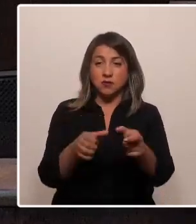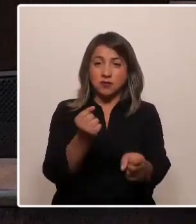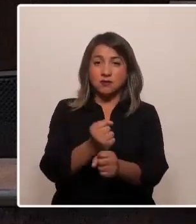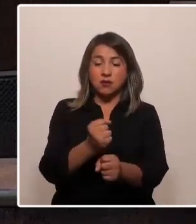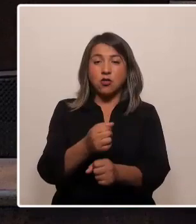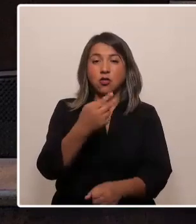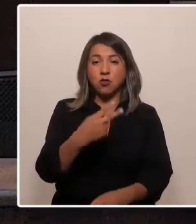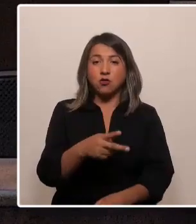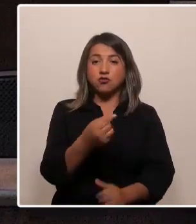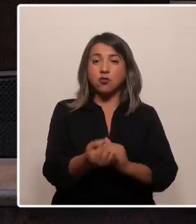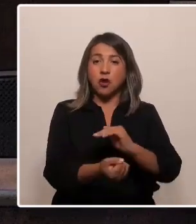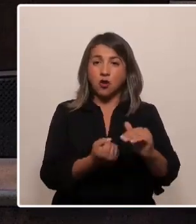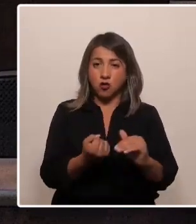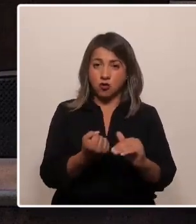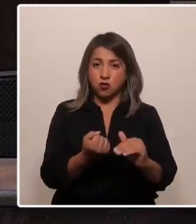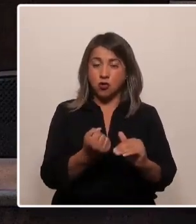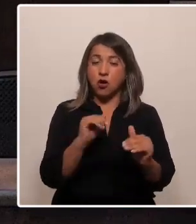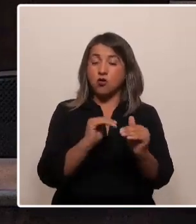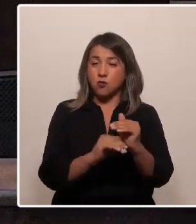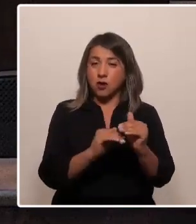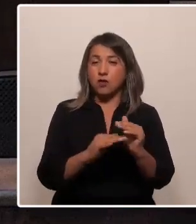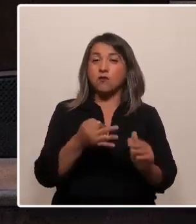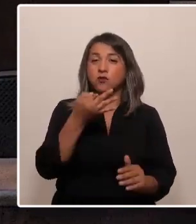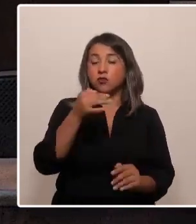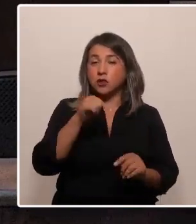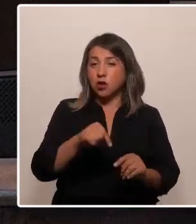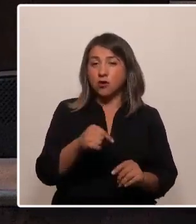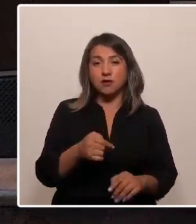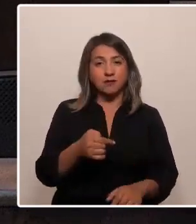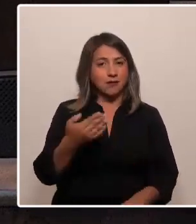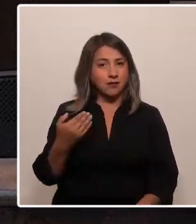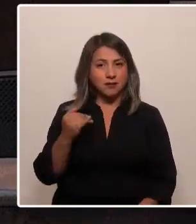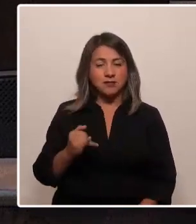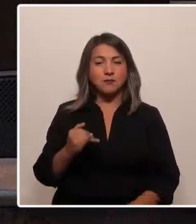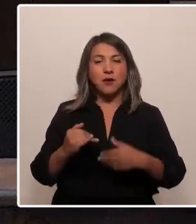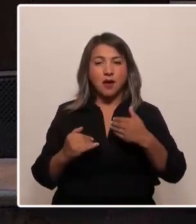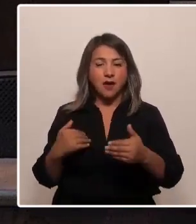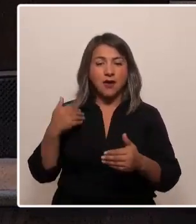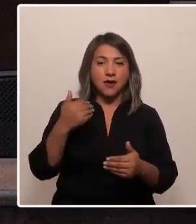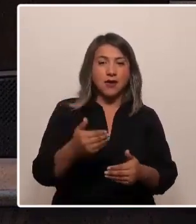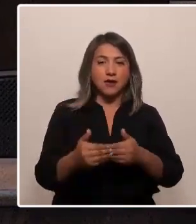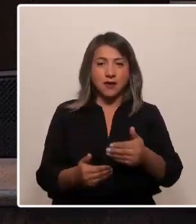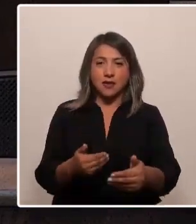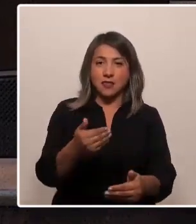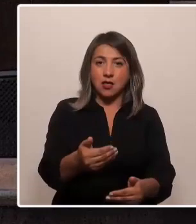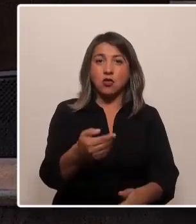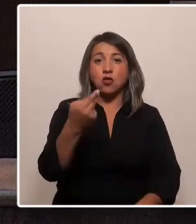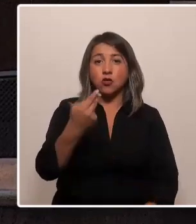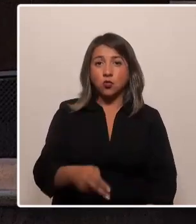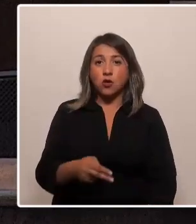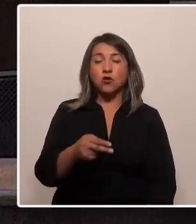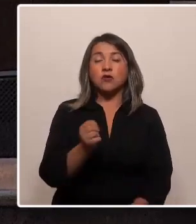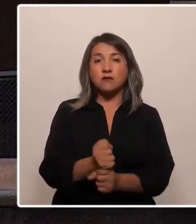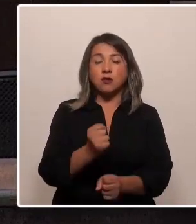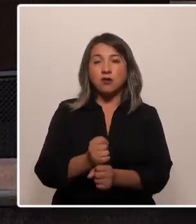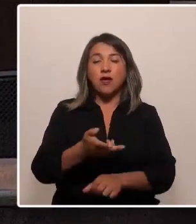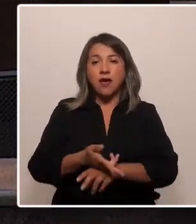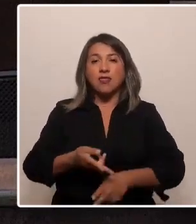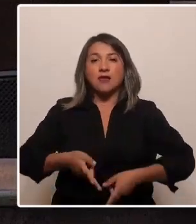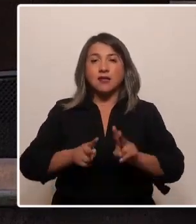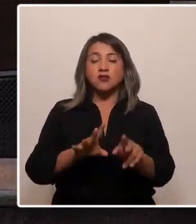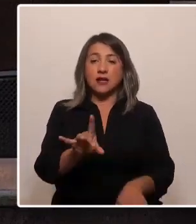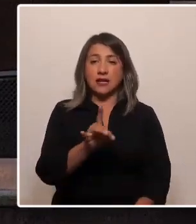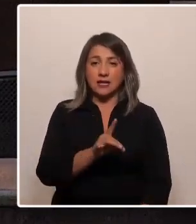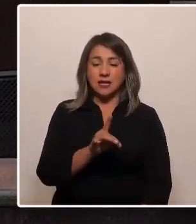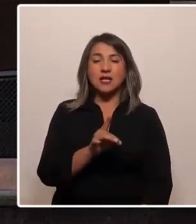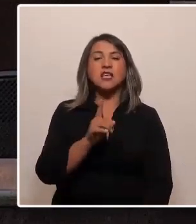dueños de sus ahorros previsionales acumulados y futuros y, por tanto, sus fondos son heredables. Dos, como dueños, los trabajadores tendrán derecho a elegir a en